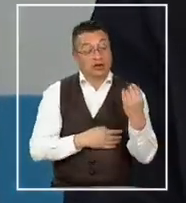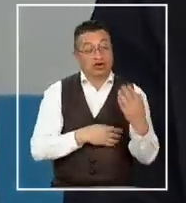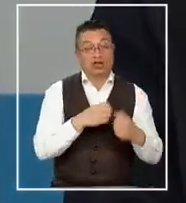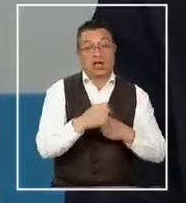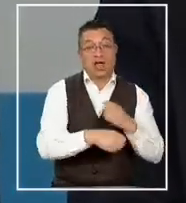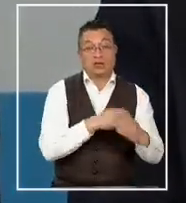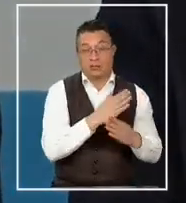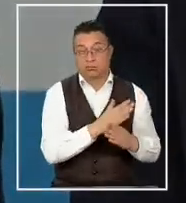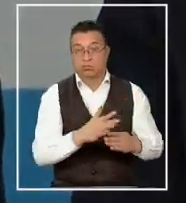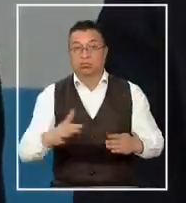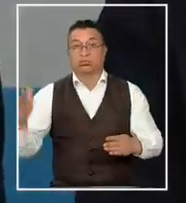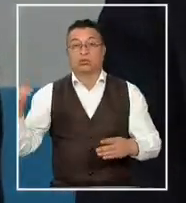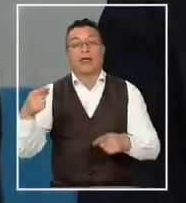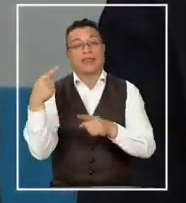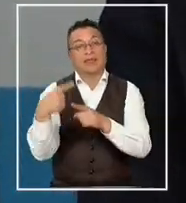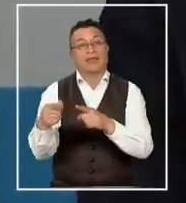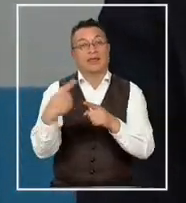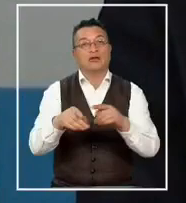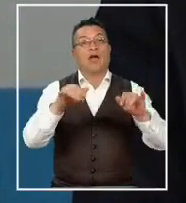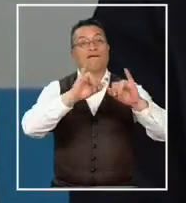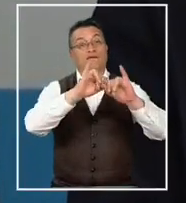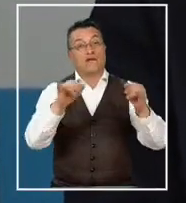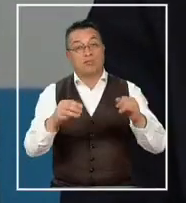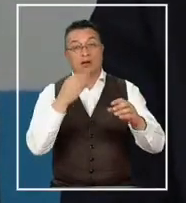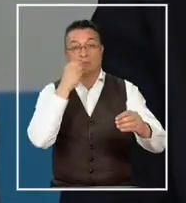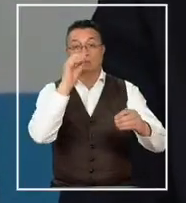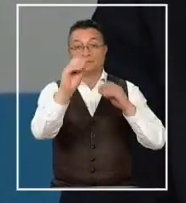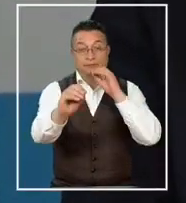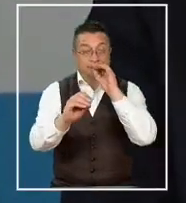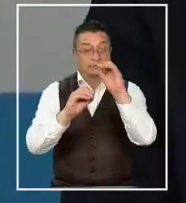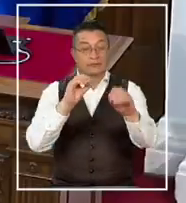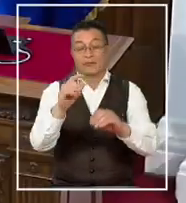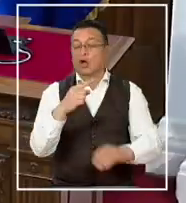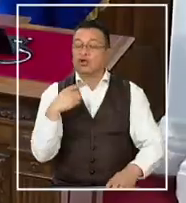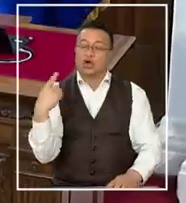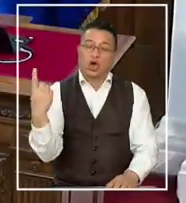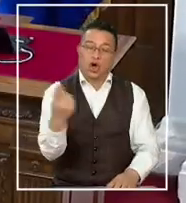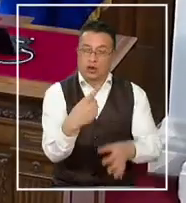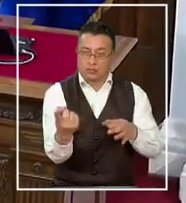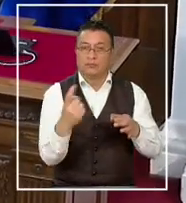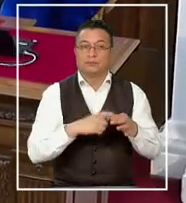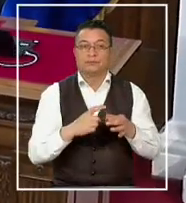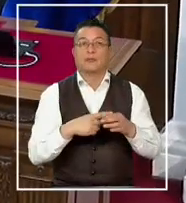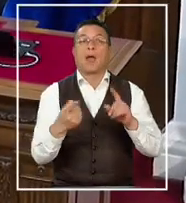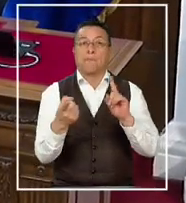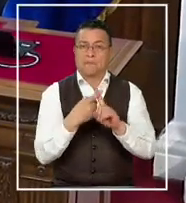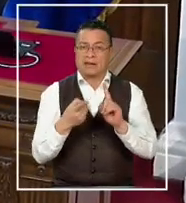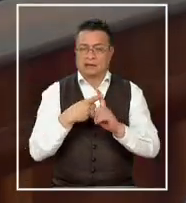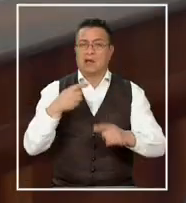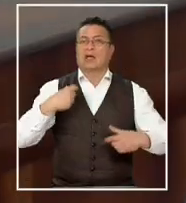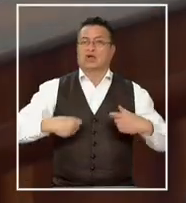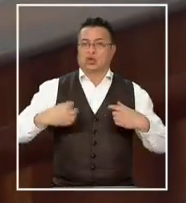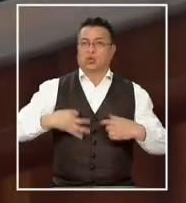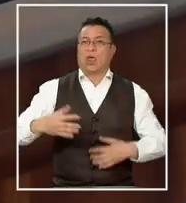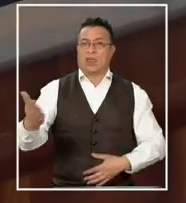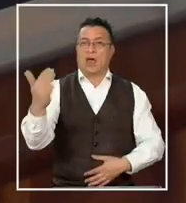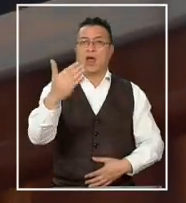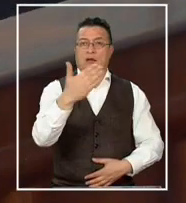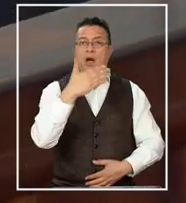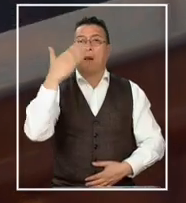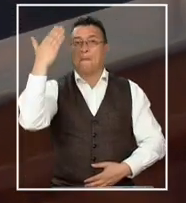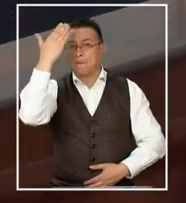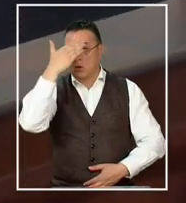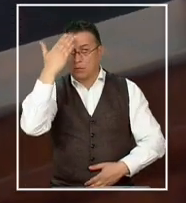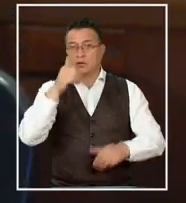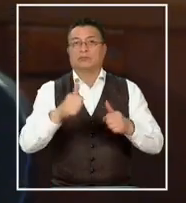años. Se han establecido distintos mecanismos y el llamado es a que todos seamos parte. Llamado a la participación ciudadana en medio de la preocupación